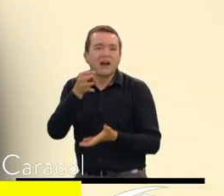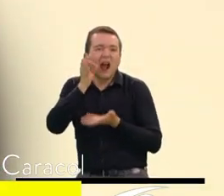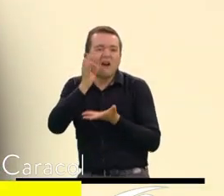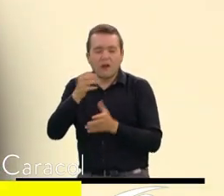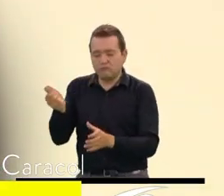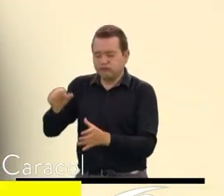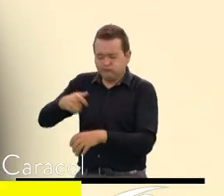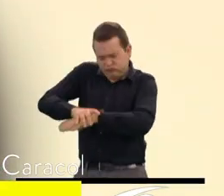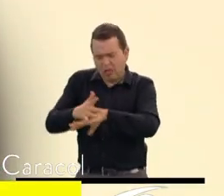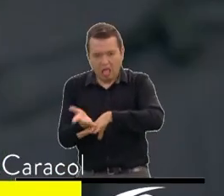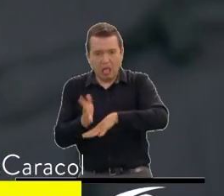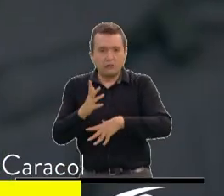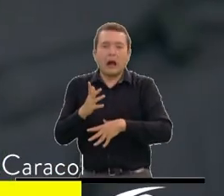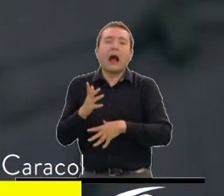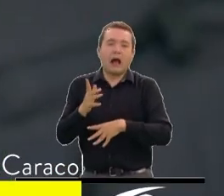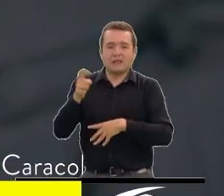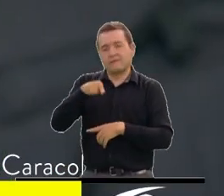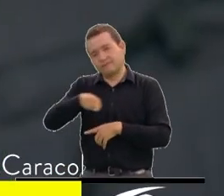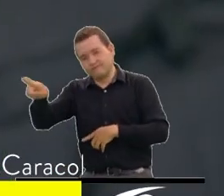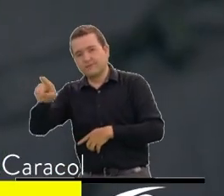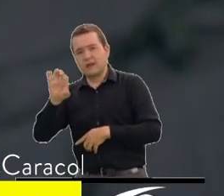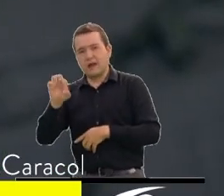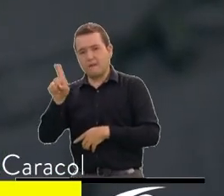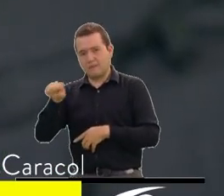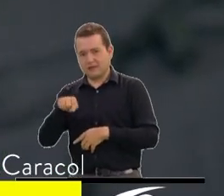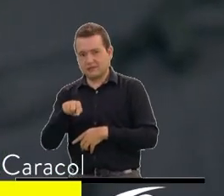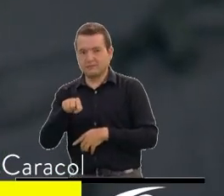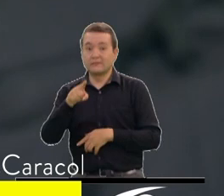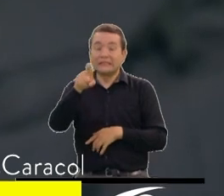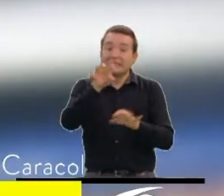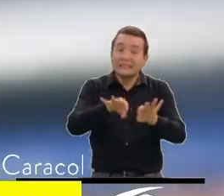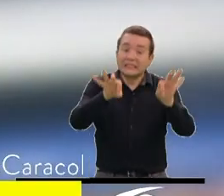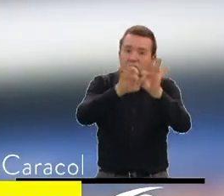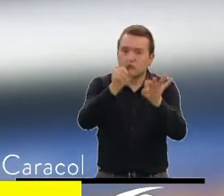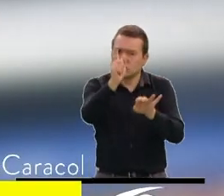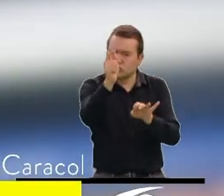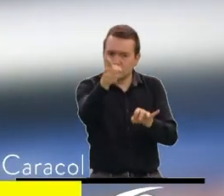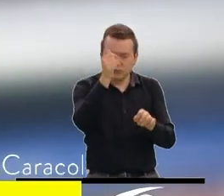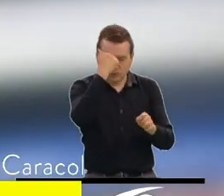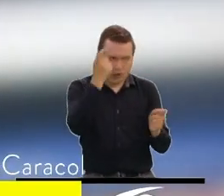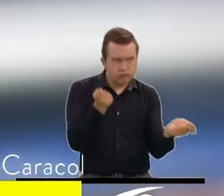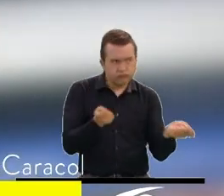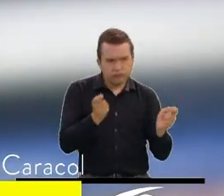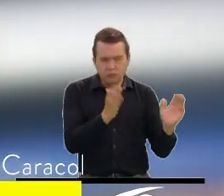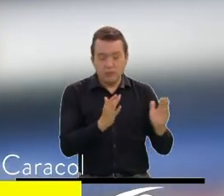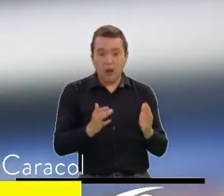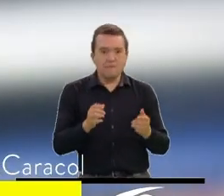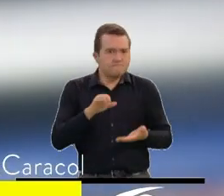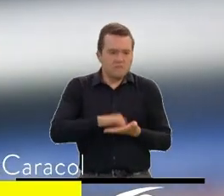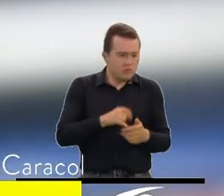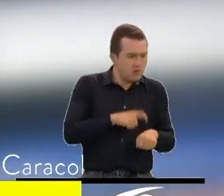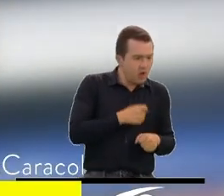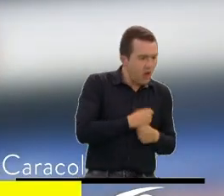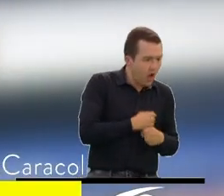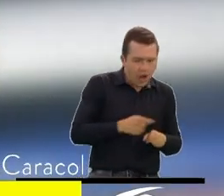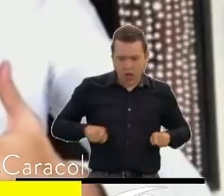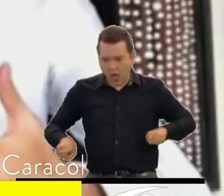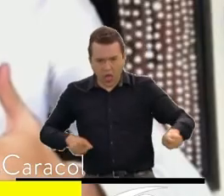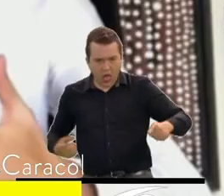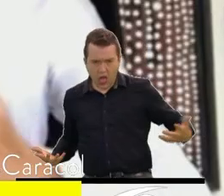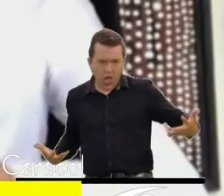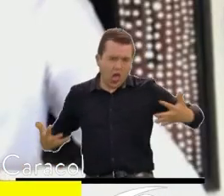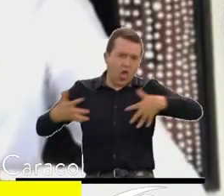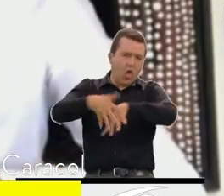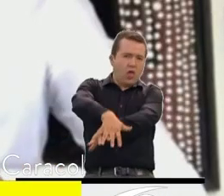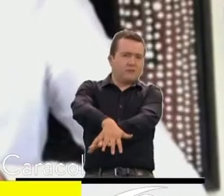La recomendación más importante es organizarse para no realizar varias actividades a la vez. Ahorita estamos combinando mucho las actividades